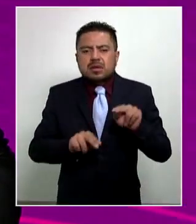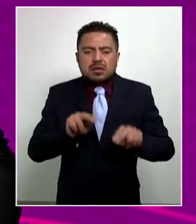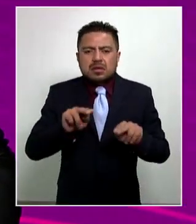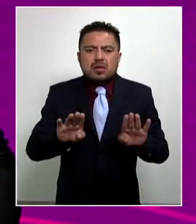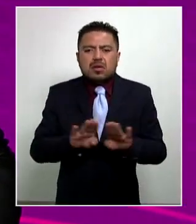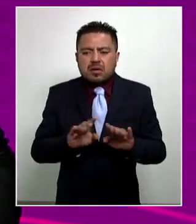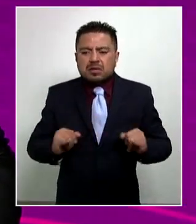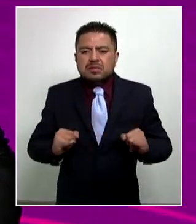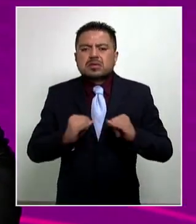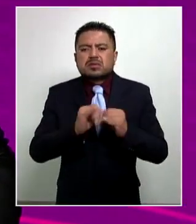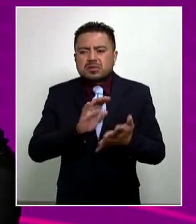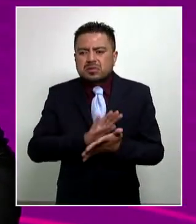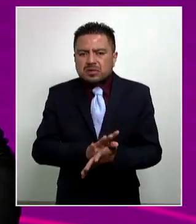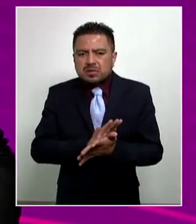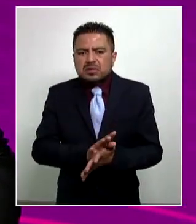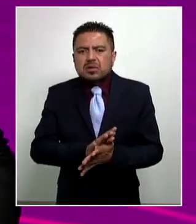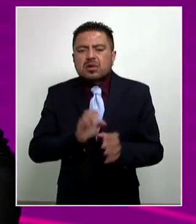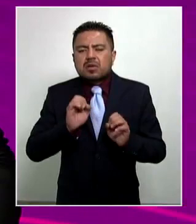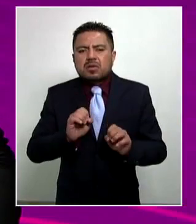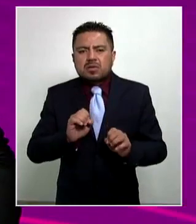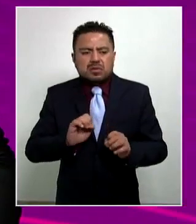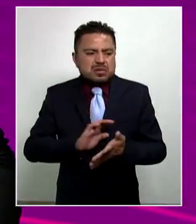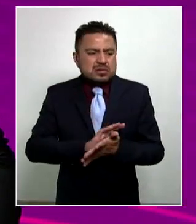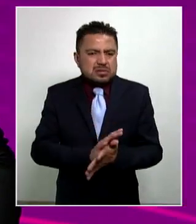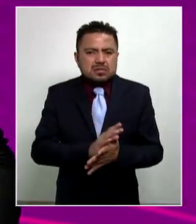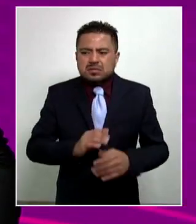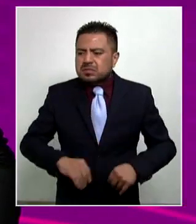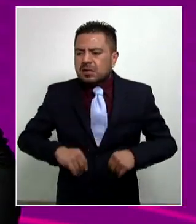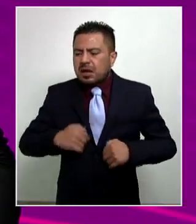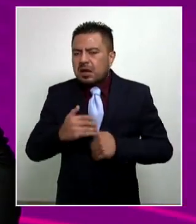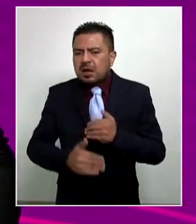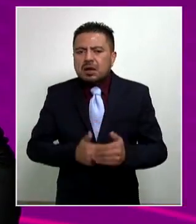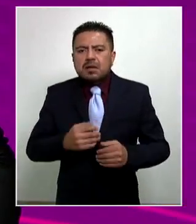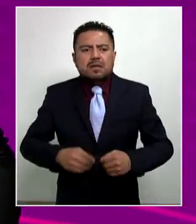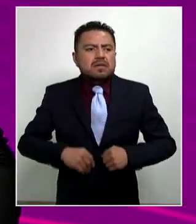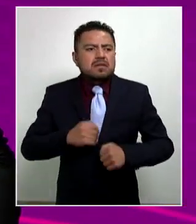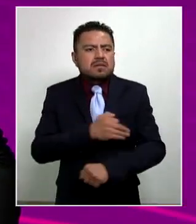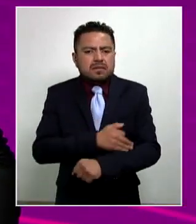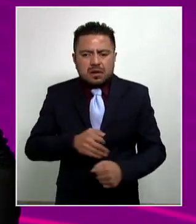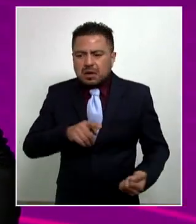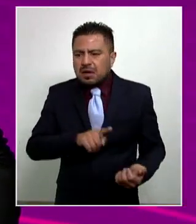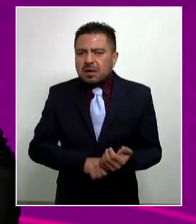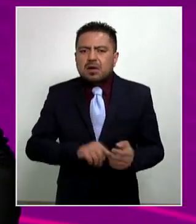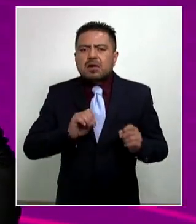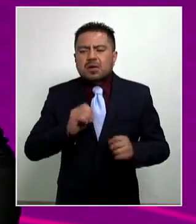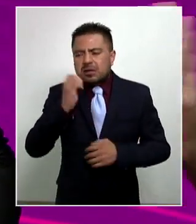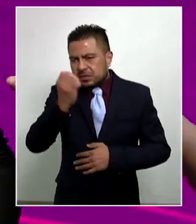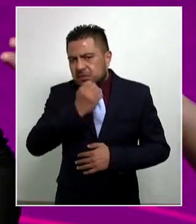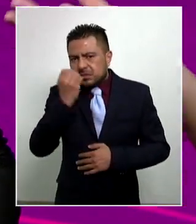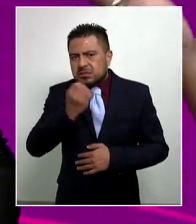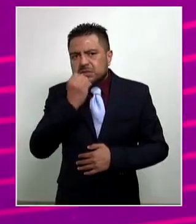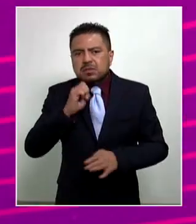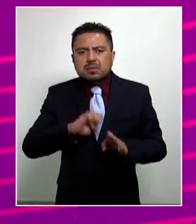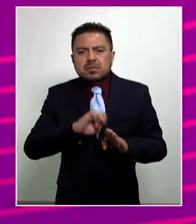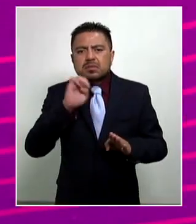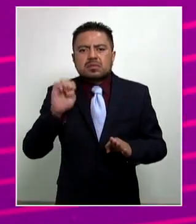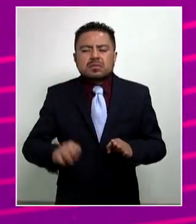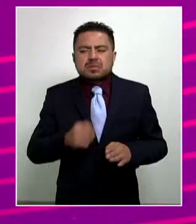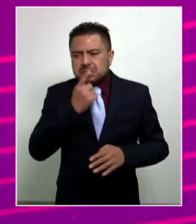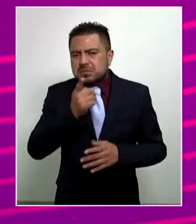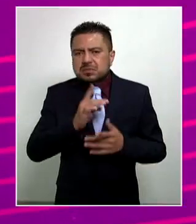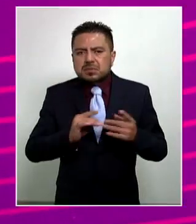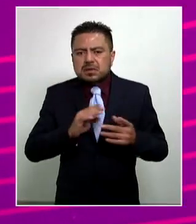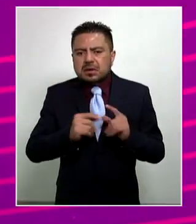en las instituciones, un racismo en la vida cotidiana, en las familias, otro racismo en las escuelas. Por ejemplo, lo que